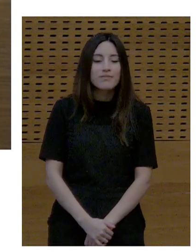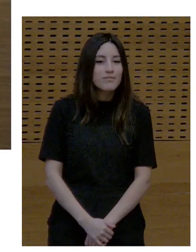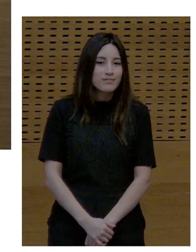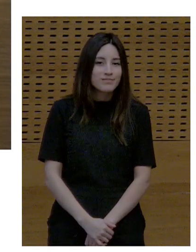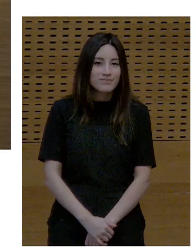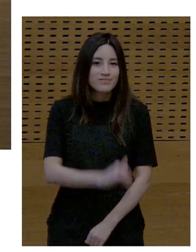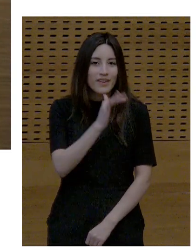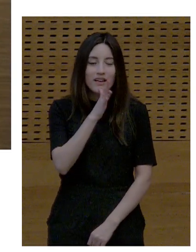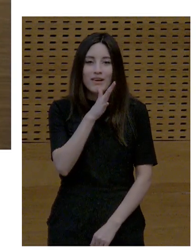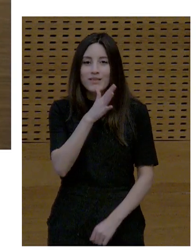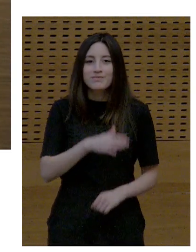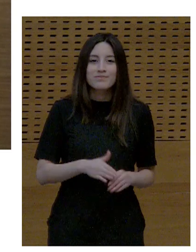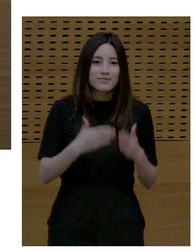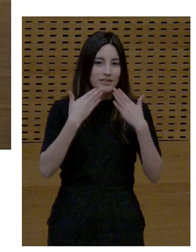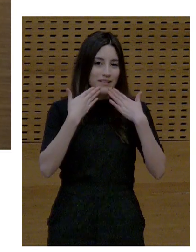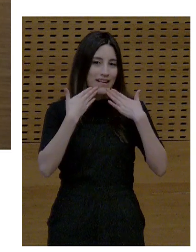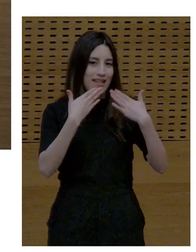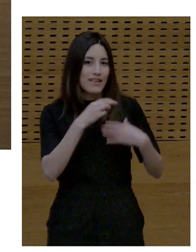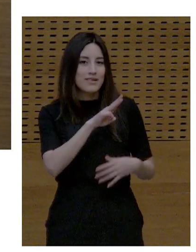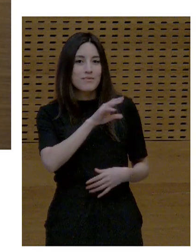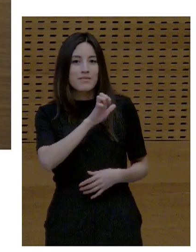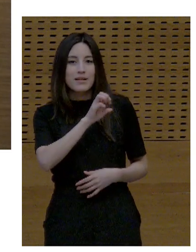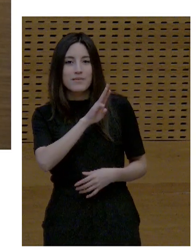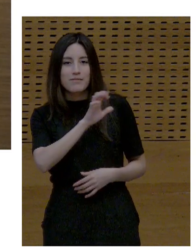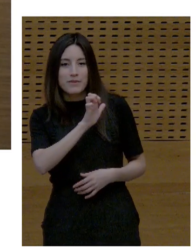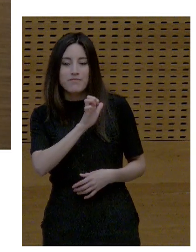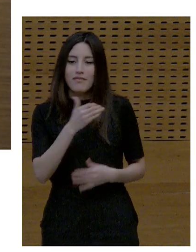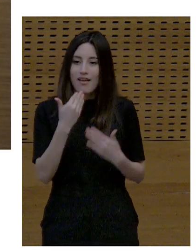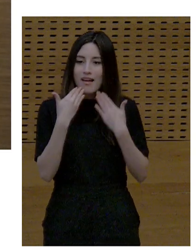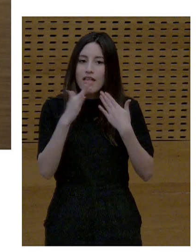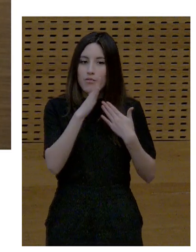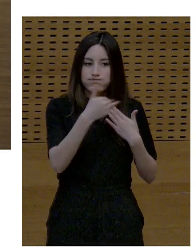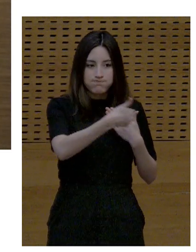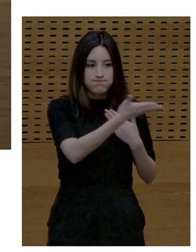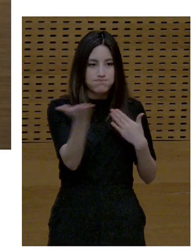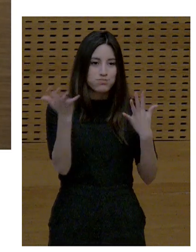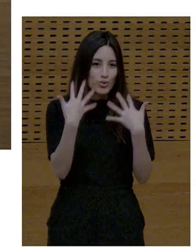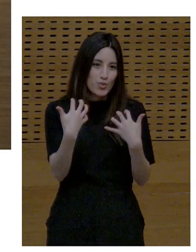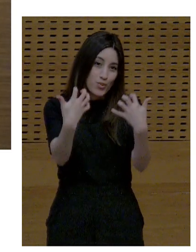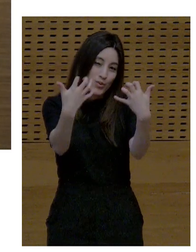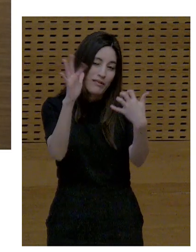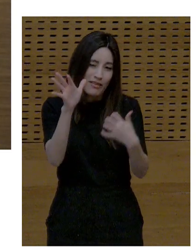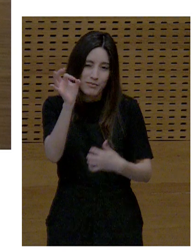Ahora. Muchas gracias, Pepe. Muchas gracias a todos por estar aquí esta tarde tan buena.